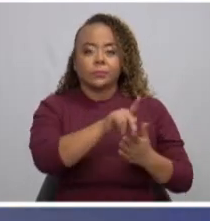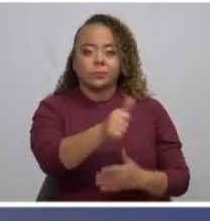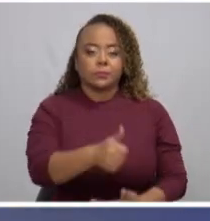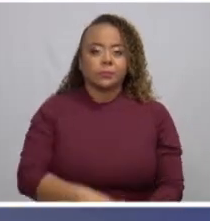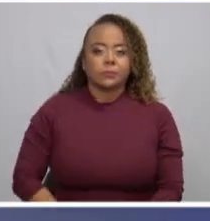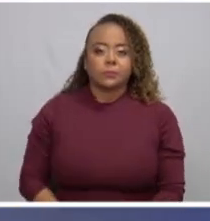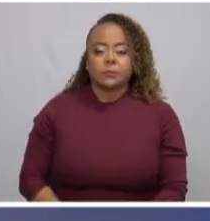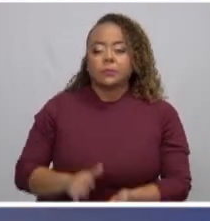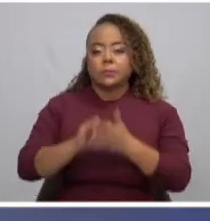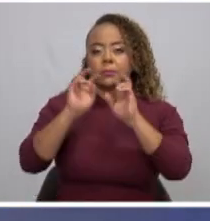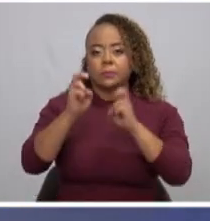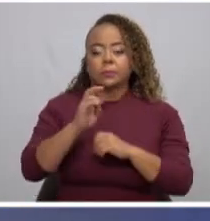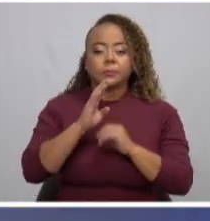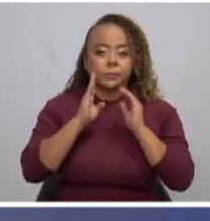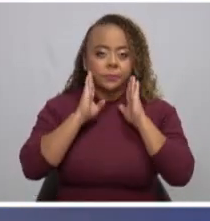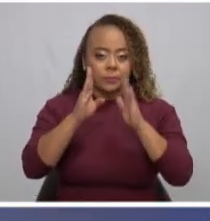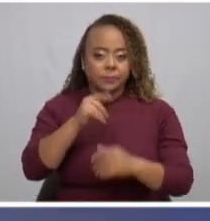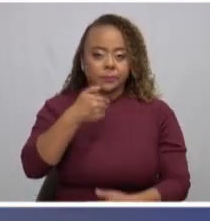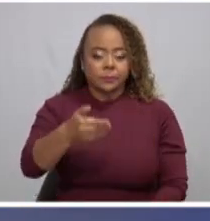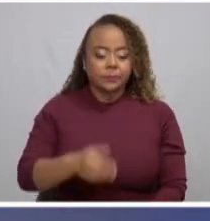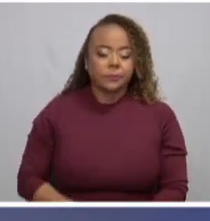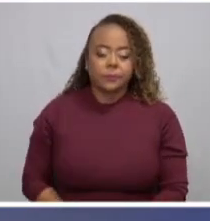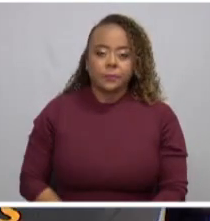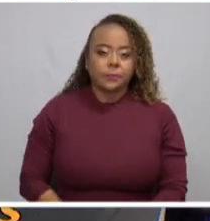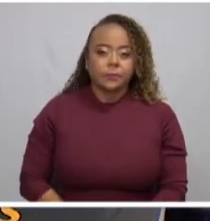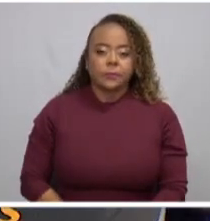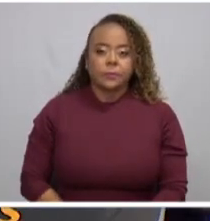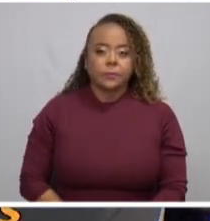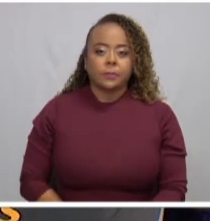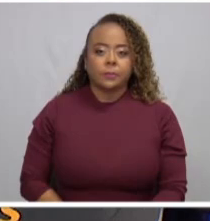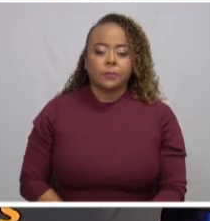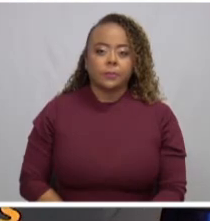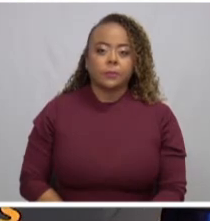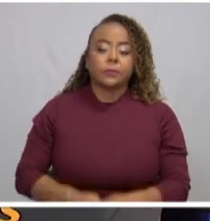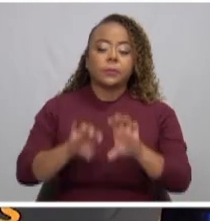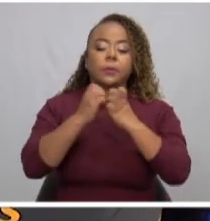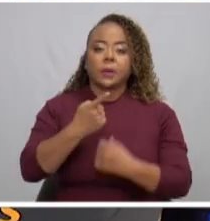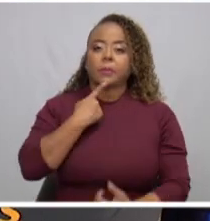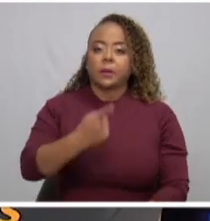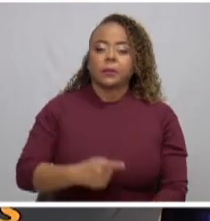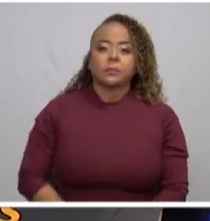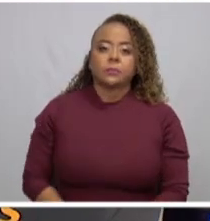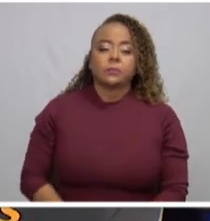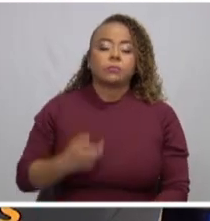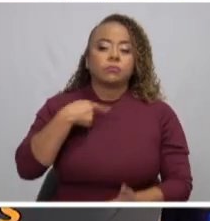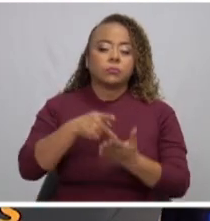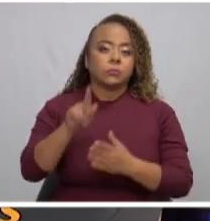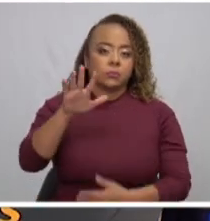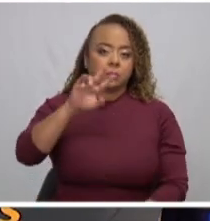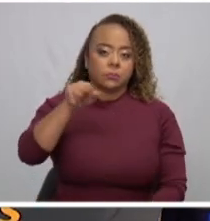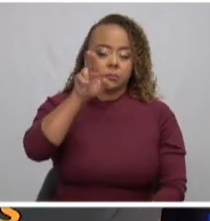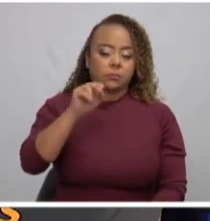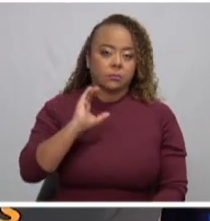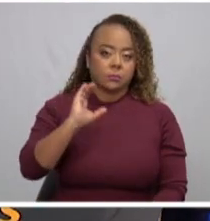sí que ese tema lo vamos a estar abordando después verdad Qué es los equipos que dicen pago cinco colones